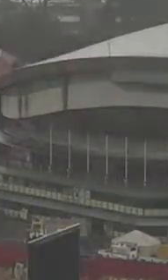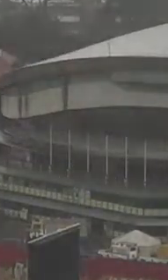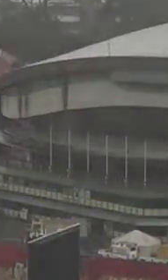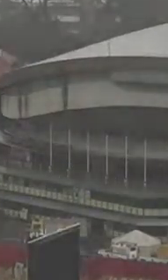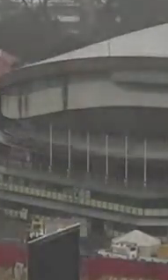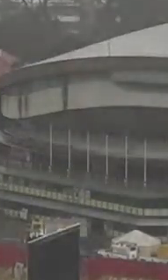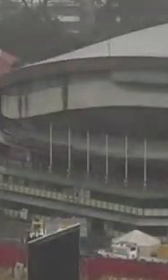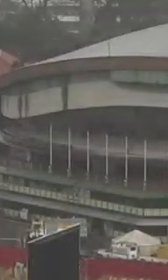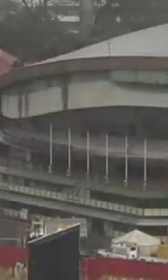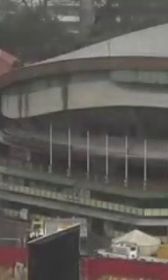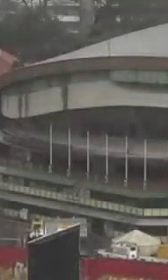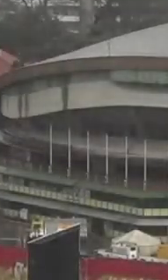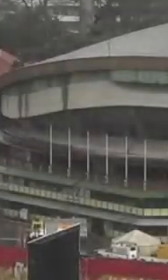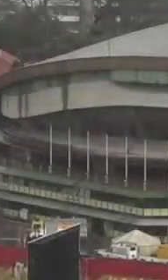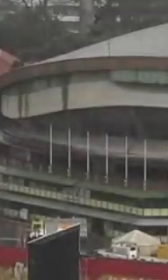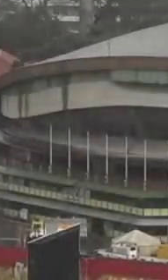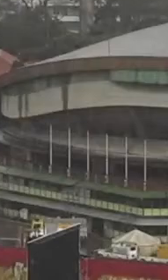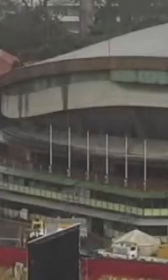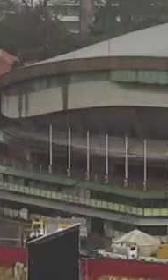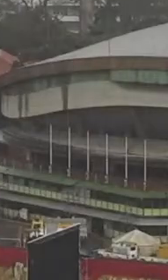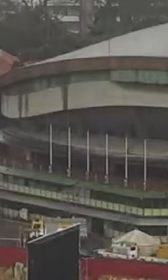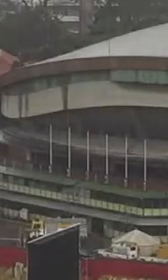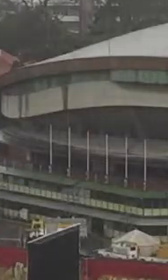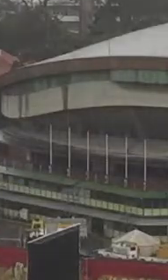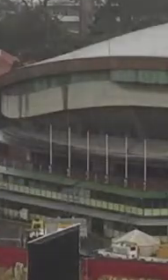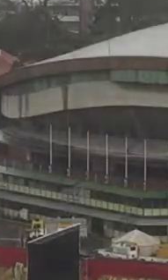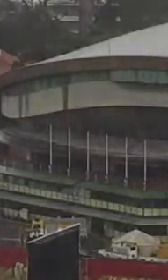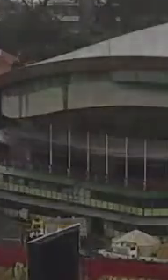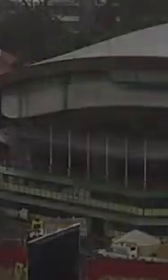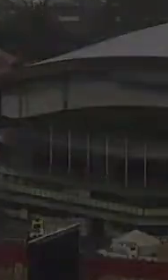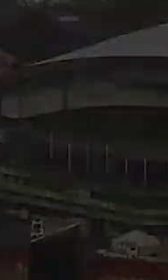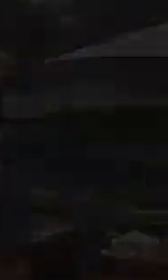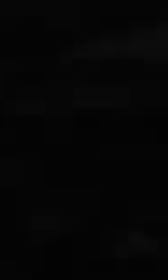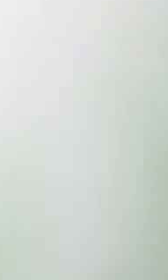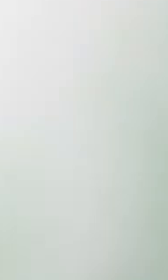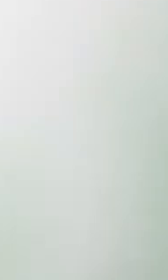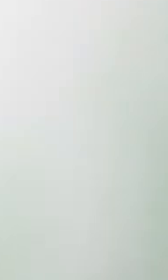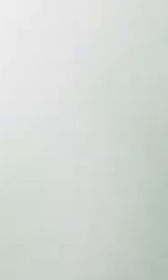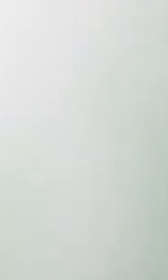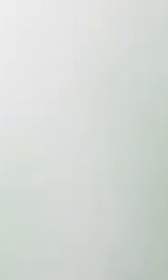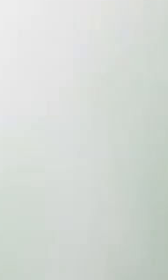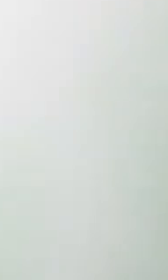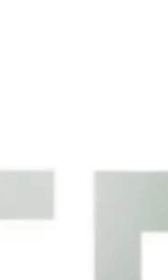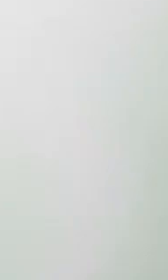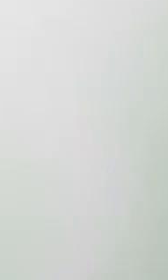laiguana.tv. 10 años de verdad.